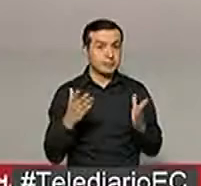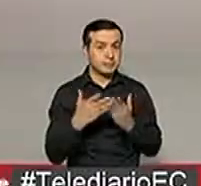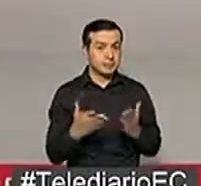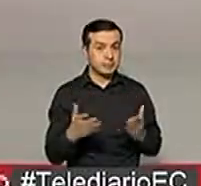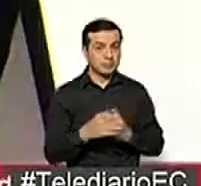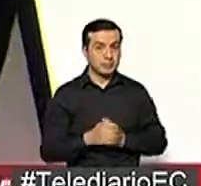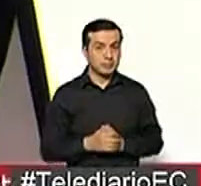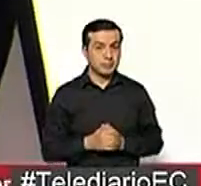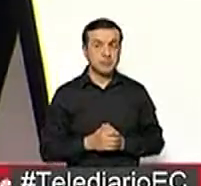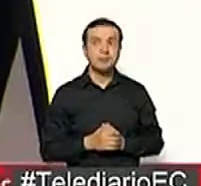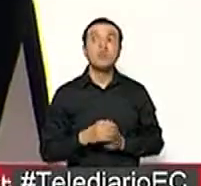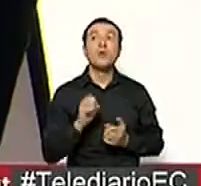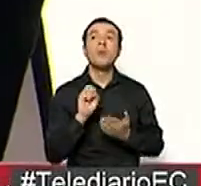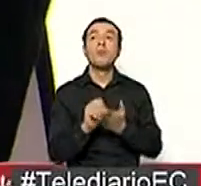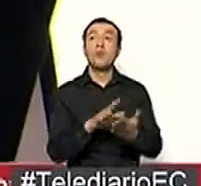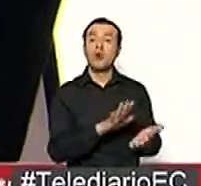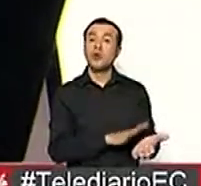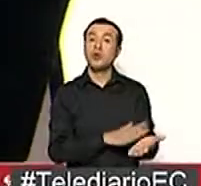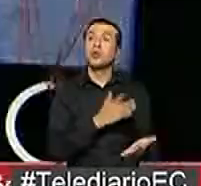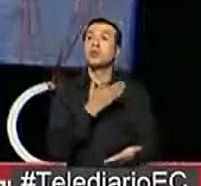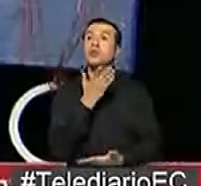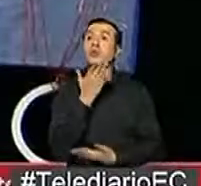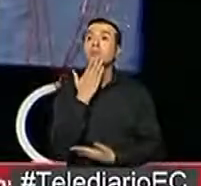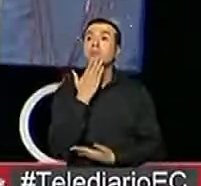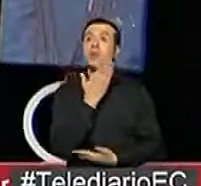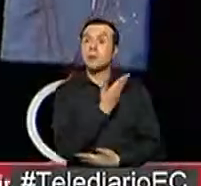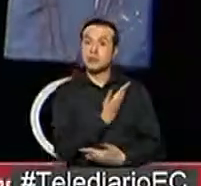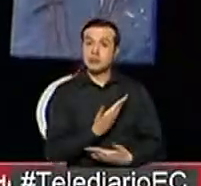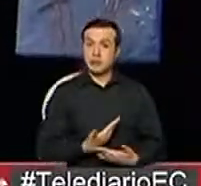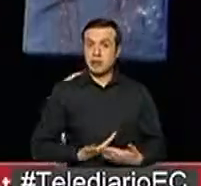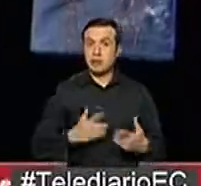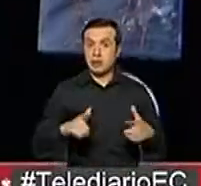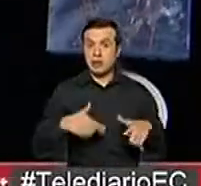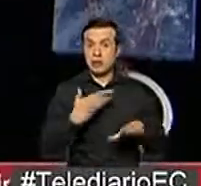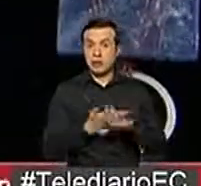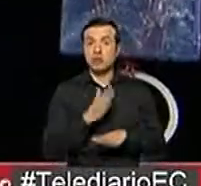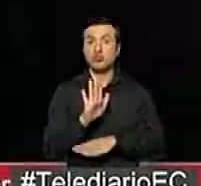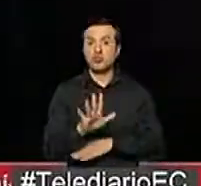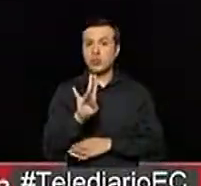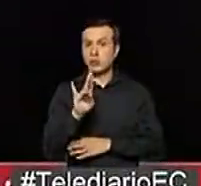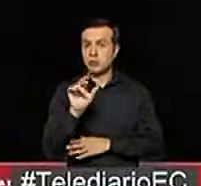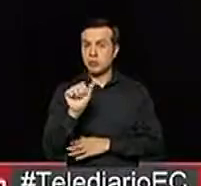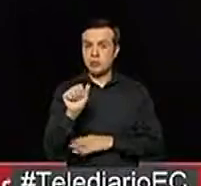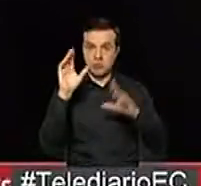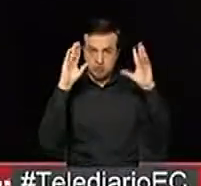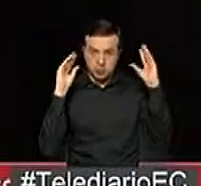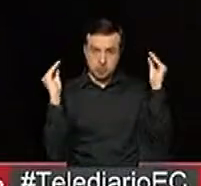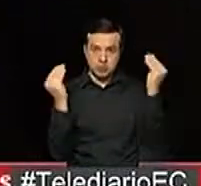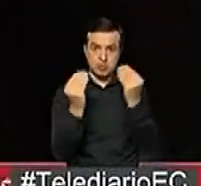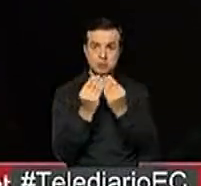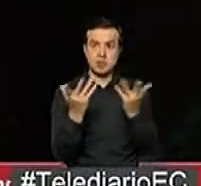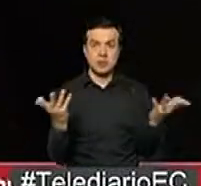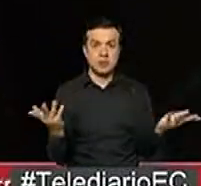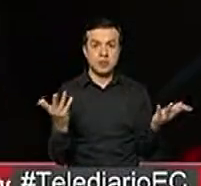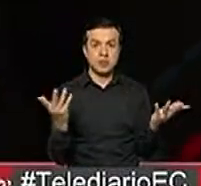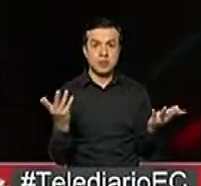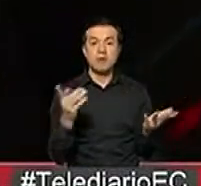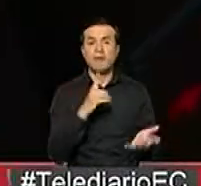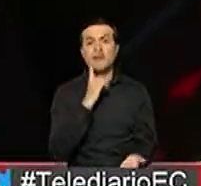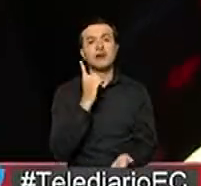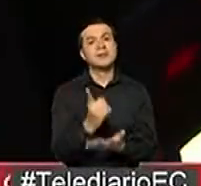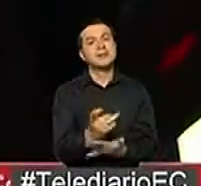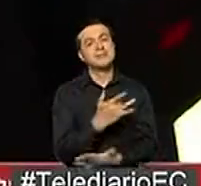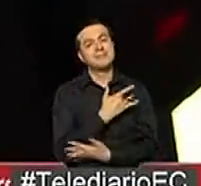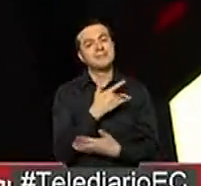Artista. Este es un proyecto impulsado por el presidente Lenín Moreno y su esposa Rocío González. La verdad, yo estoy